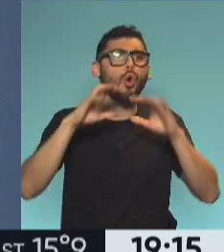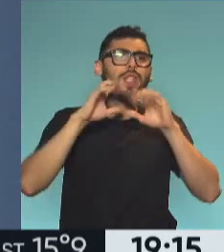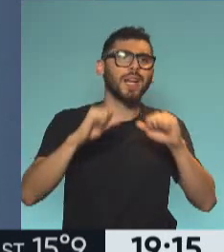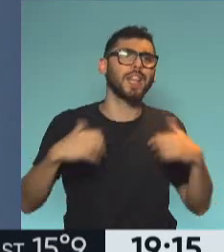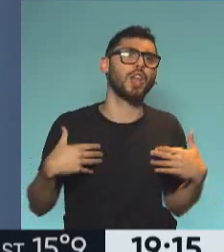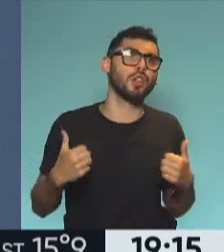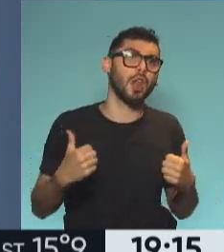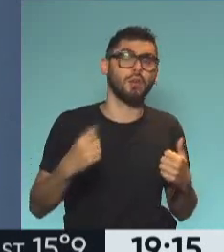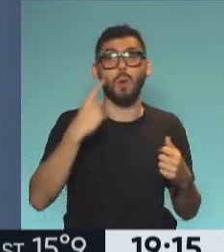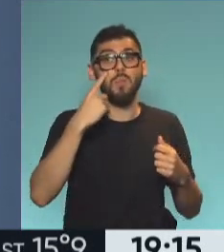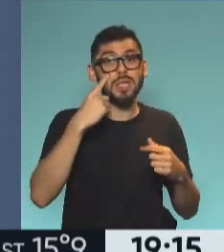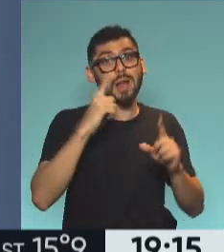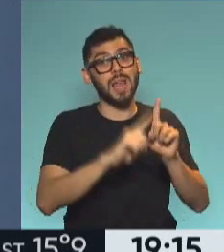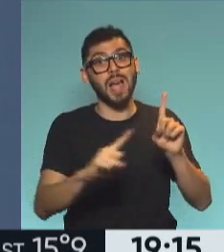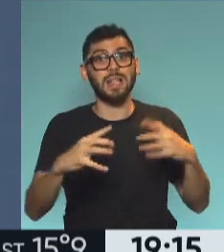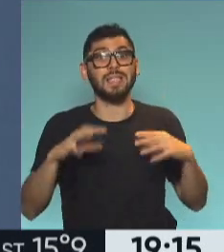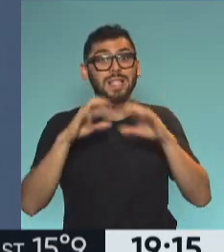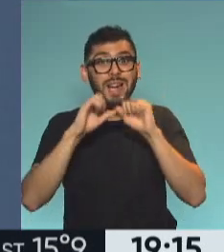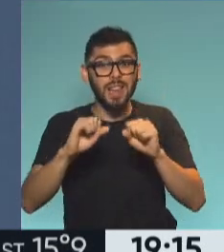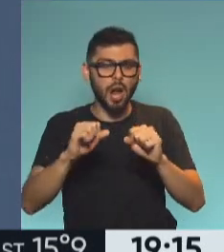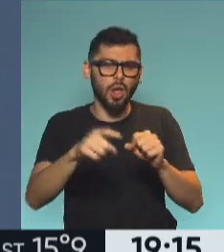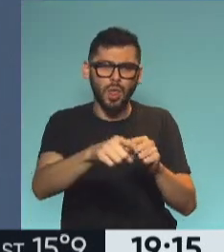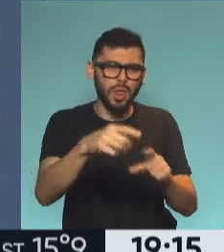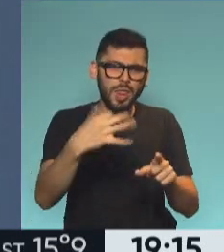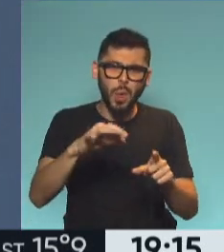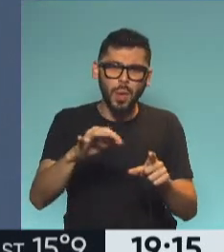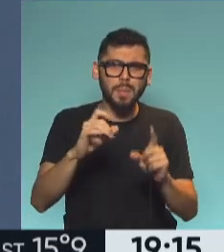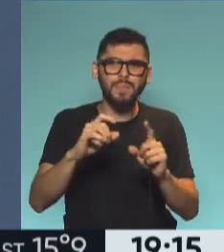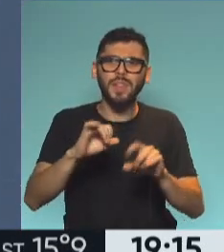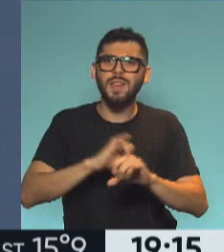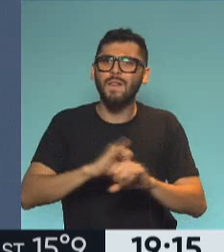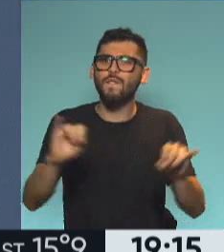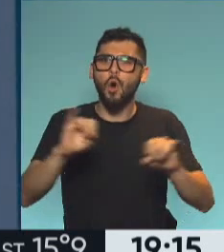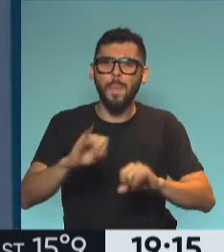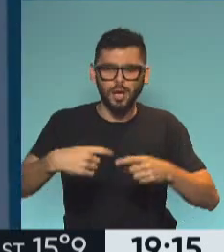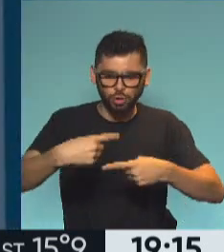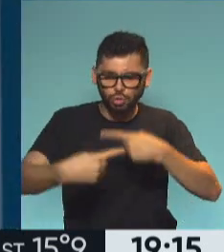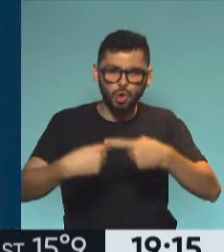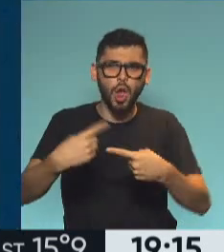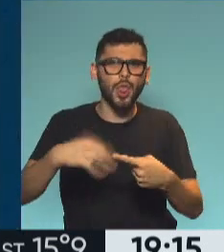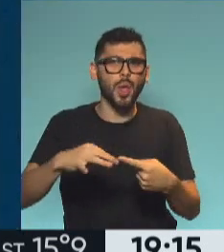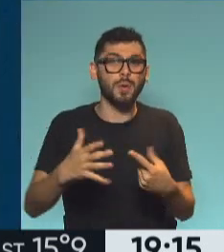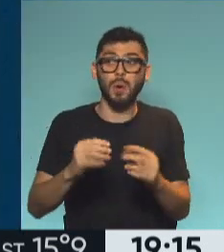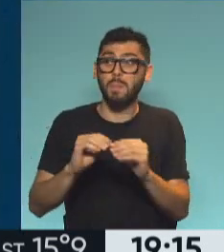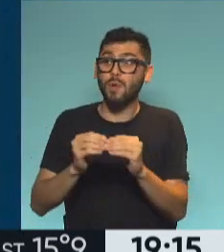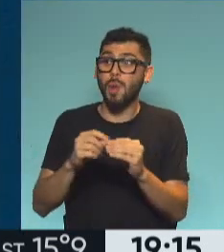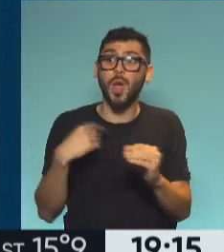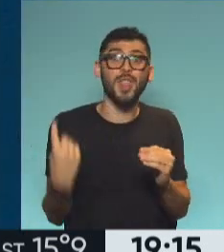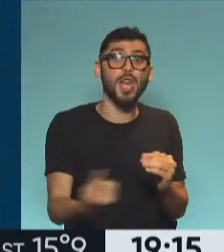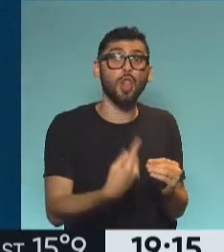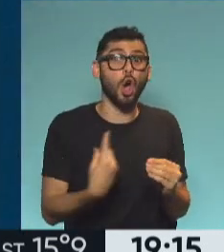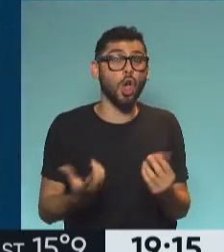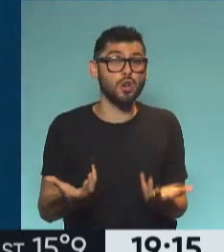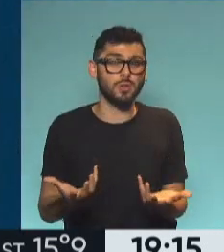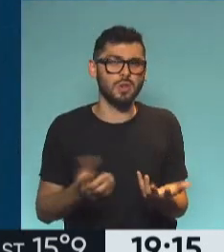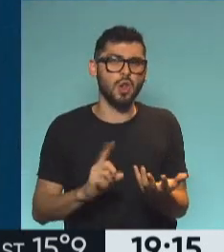las distintas municipalidades, que esto se informa en el día porque es un problema de todos. No es un